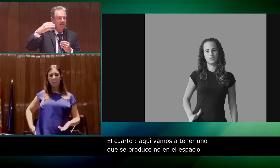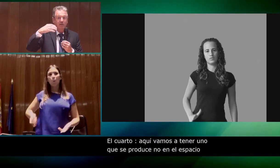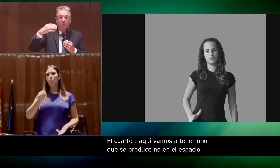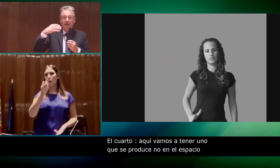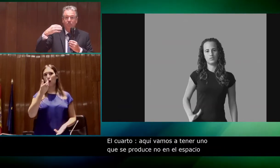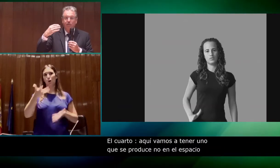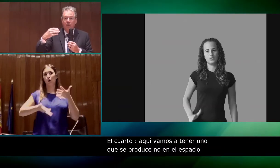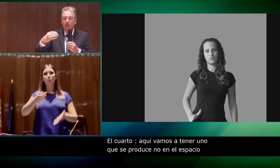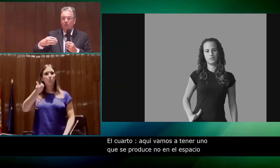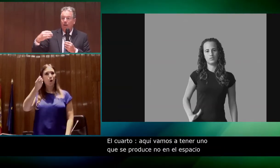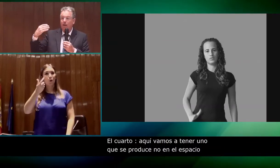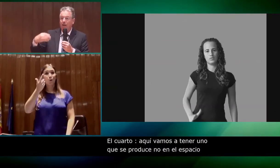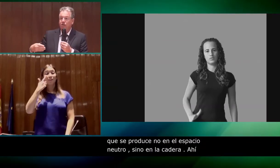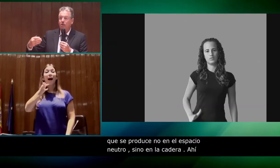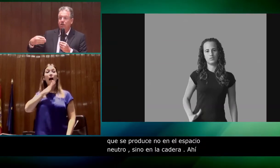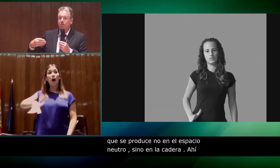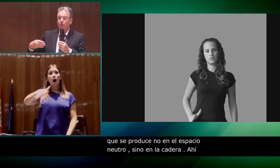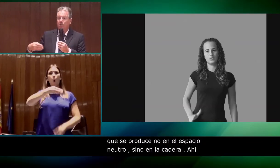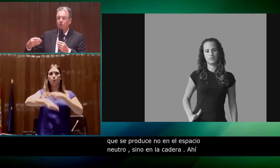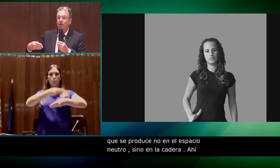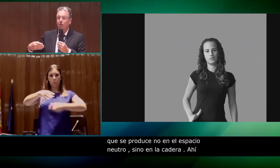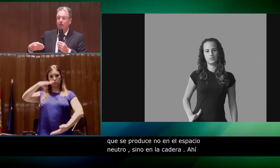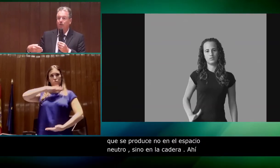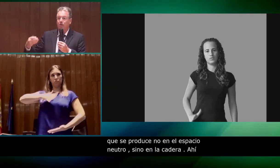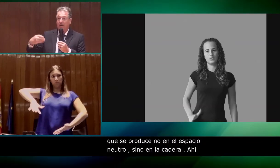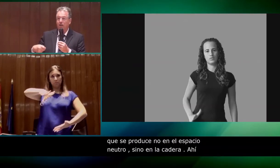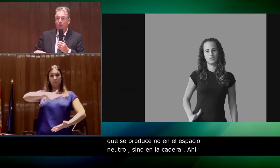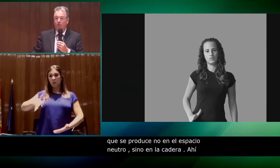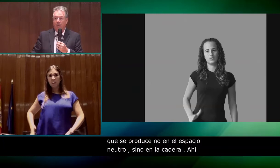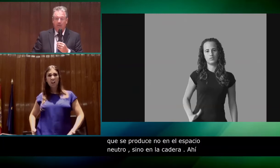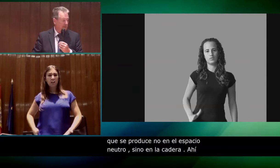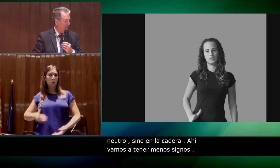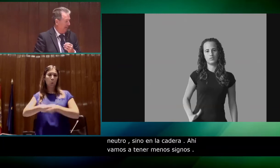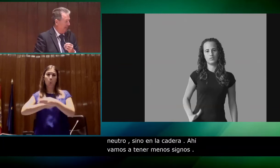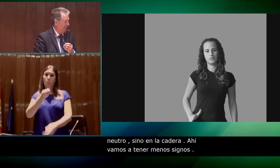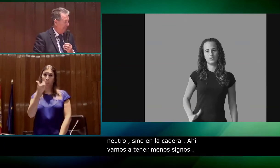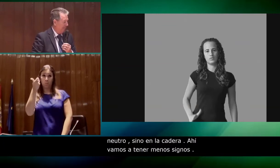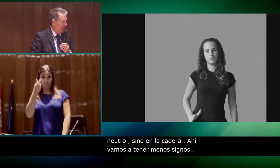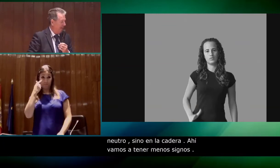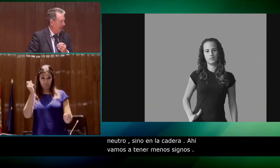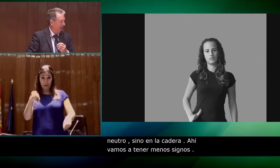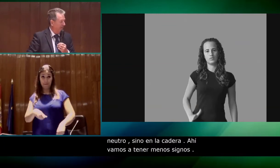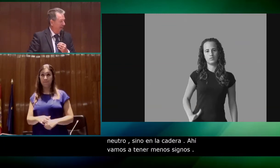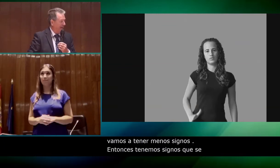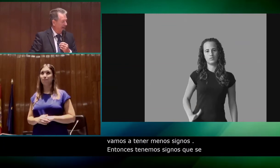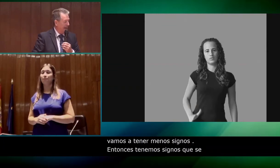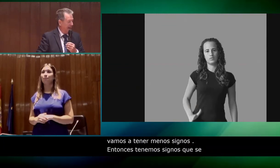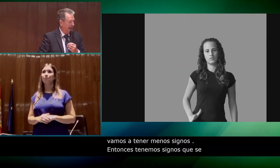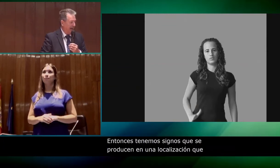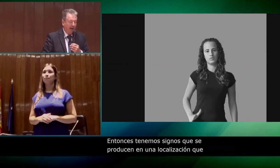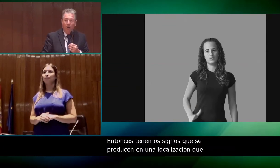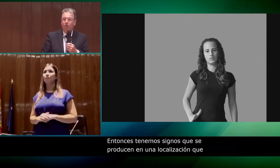una localización que es muy frecuente y signos que se producen en una localización que es poco frecuente, ¿vale?